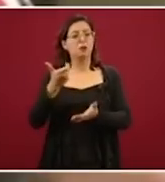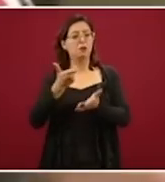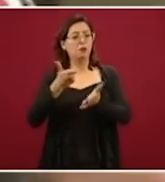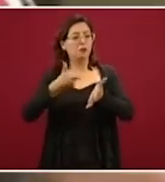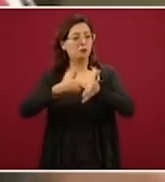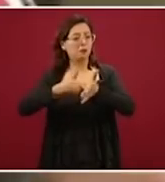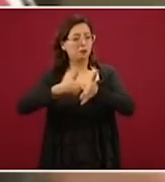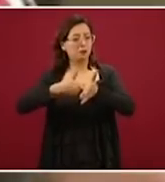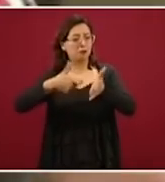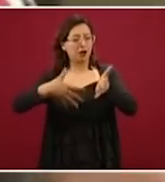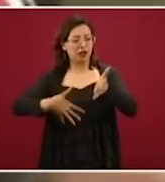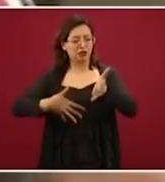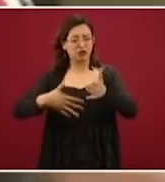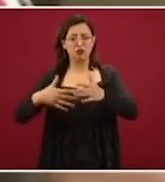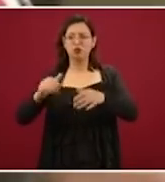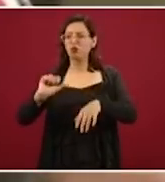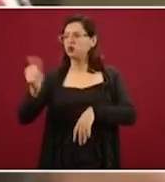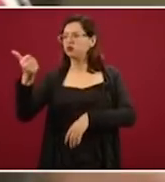inferior al del mercado.